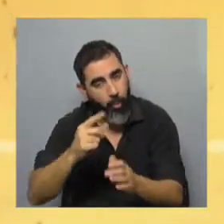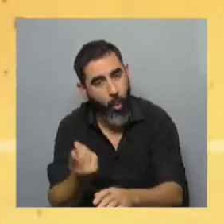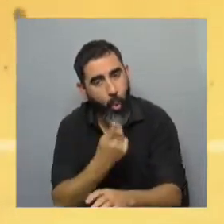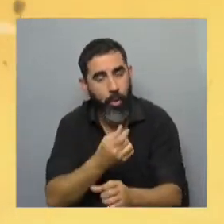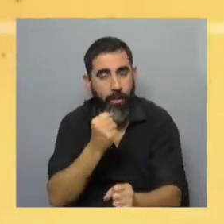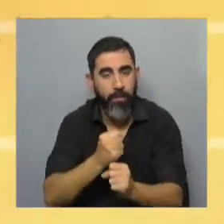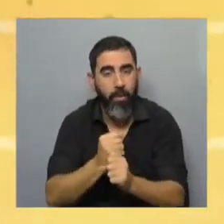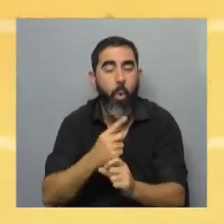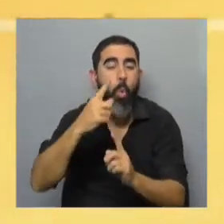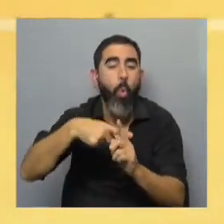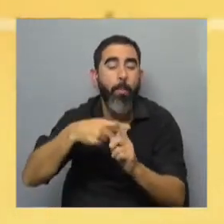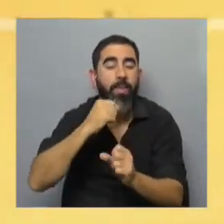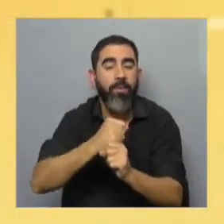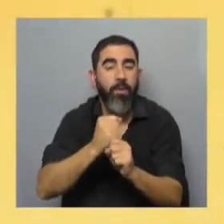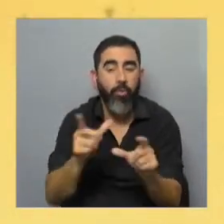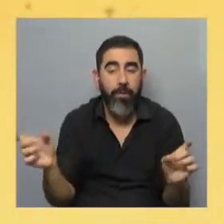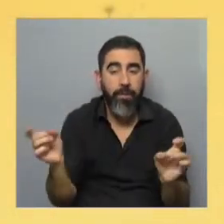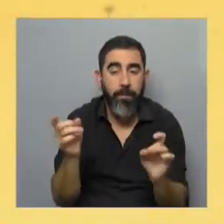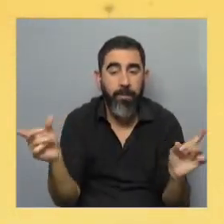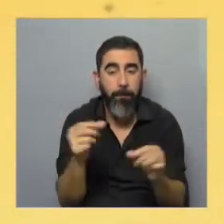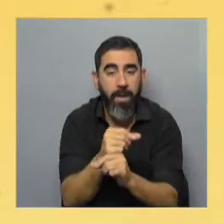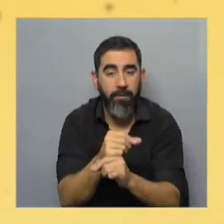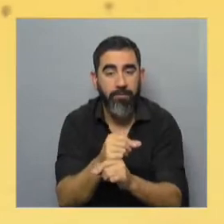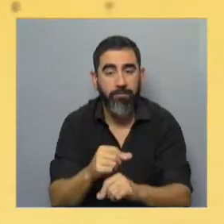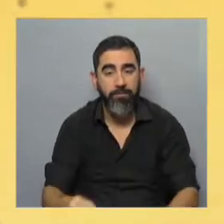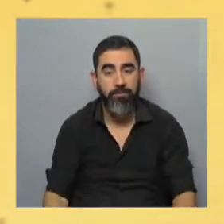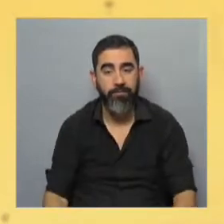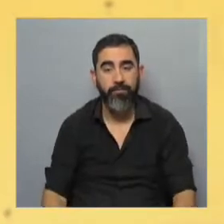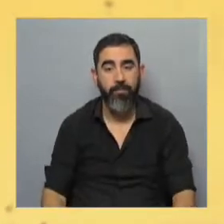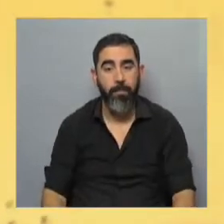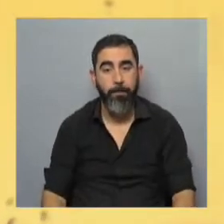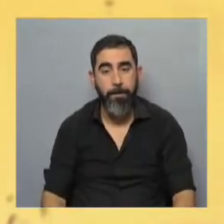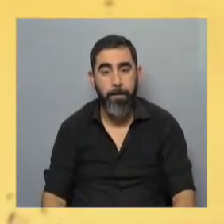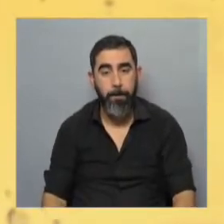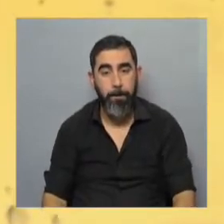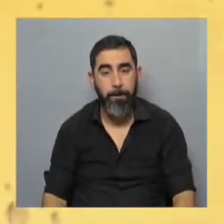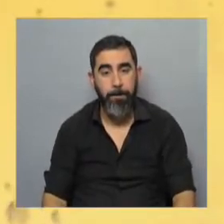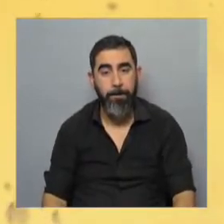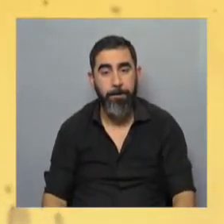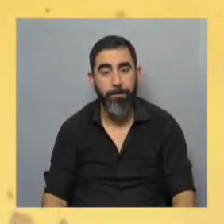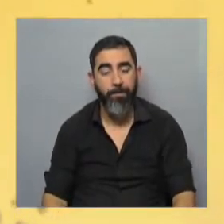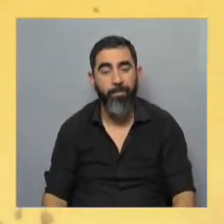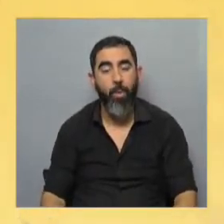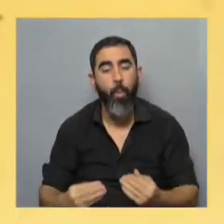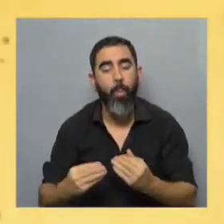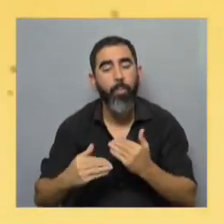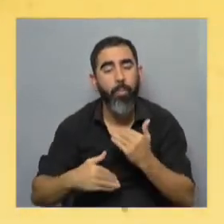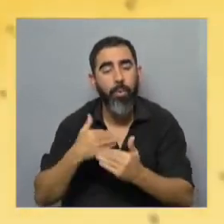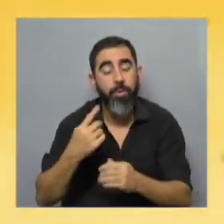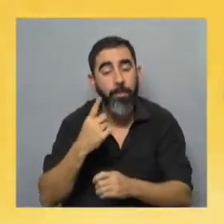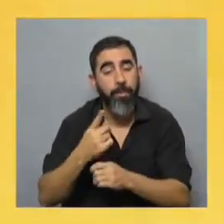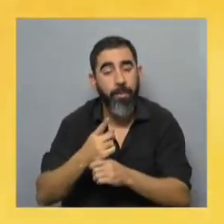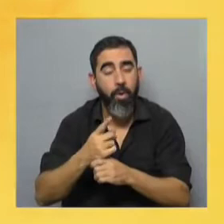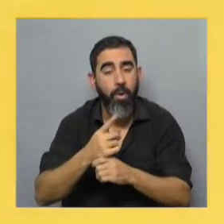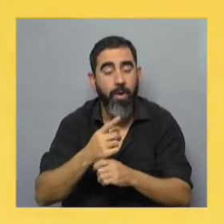Más o menos un mes de trabajo terminar de hacer las escamas en toda la escultura. ¿Cuántos pasos lleva el proceso? Porque esto arranca con un esqueleto de